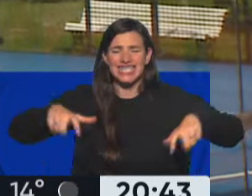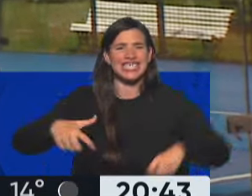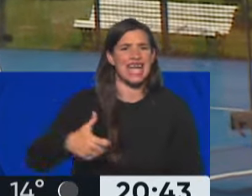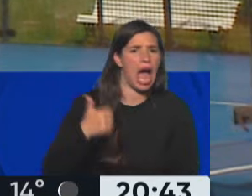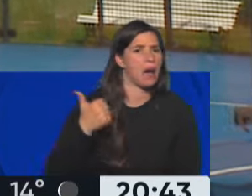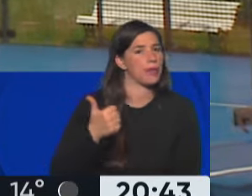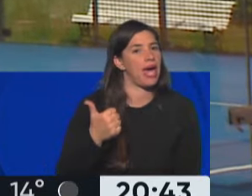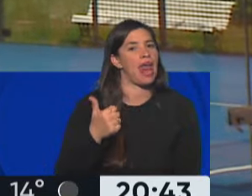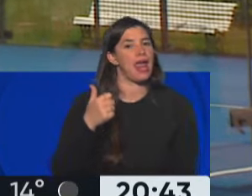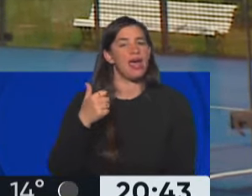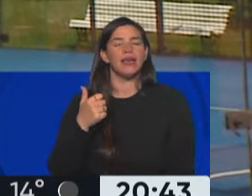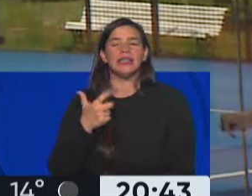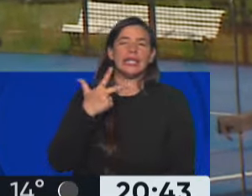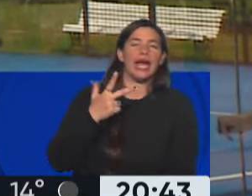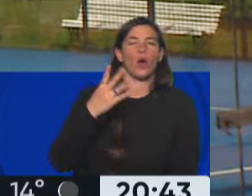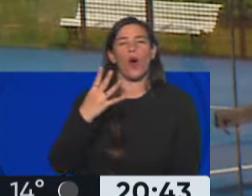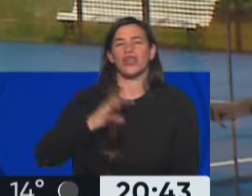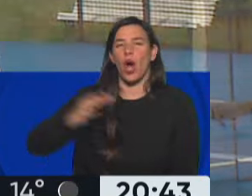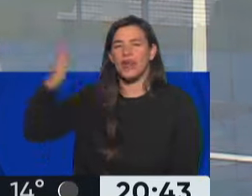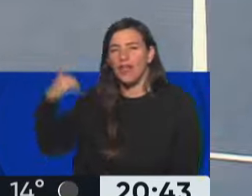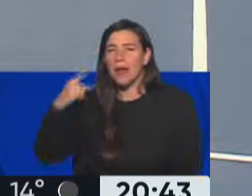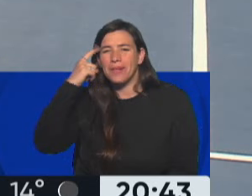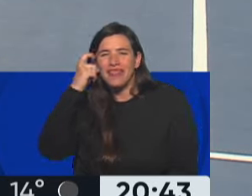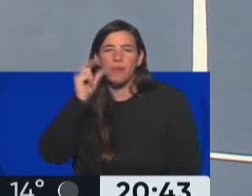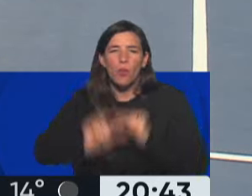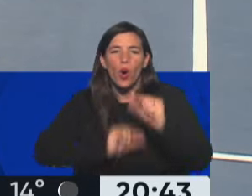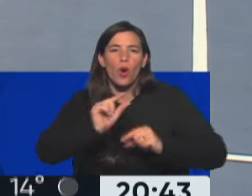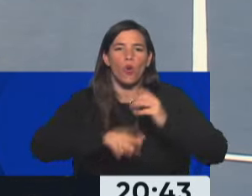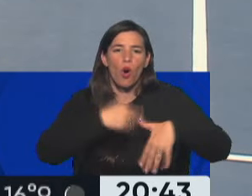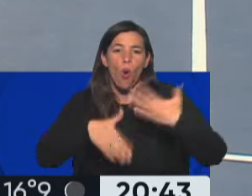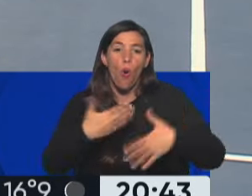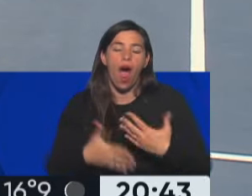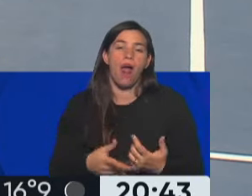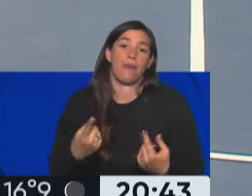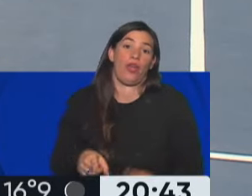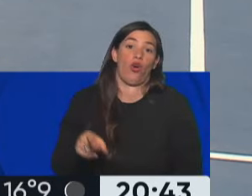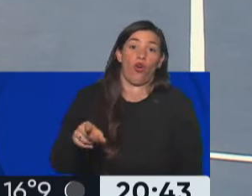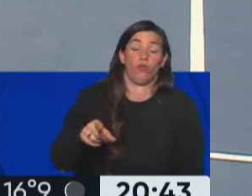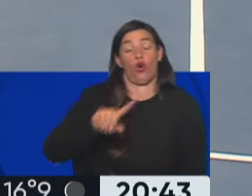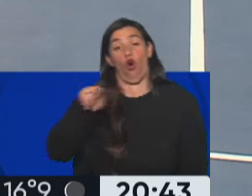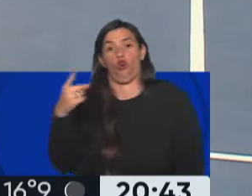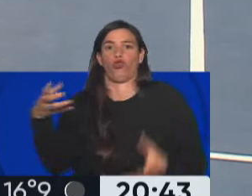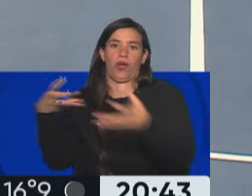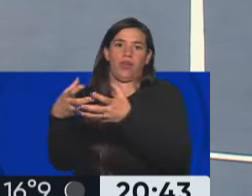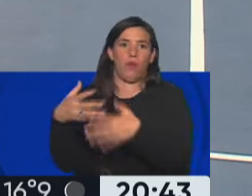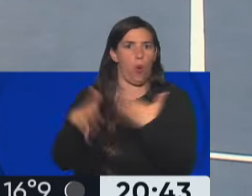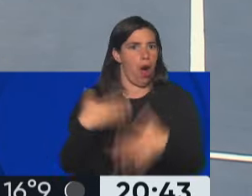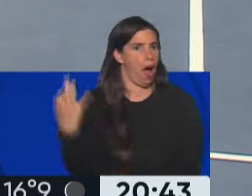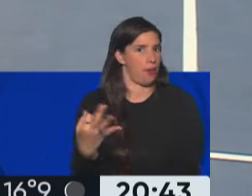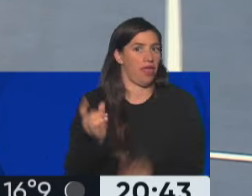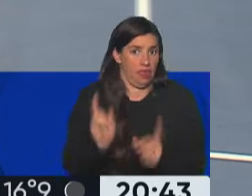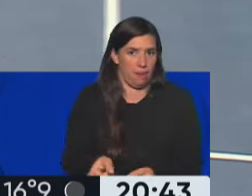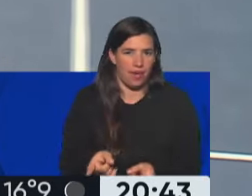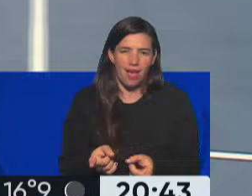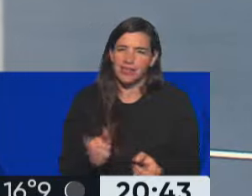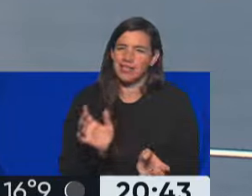jugar en los últimos 3-4 años, te diría, pero bueno, como te digo, ellos juegan muy bien ahí y van a ser, creo que, todas series muy parejas, muy duras.